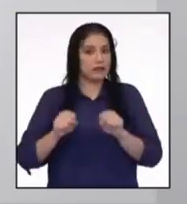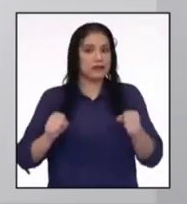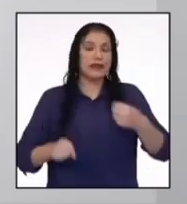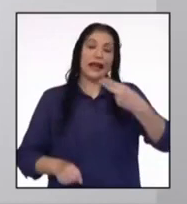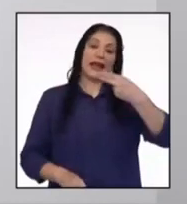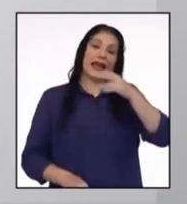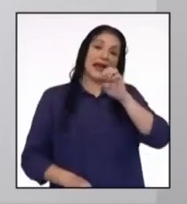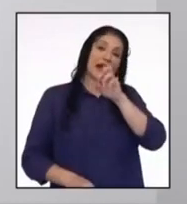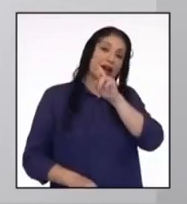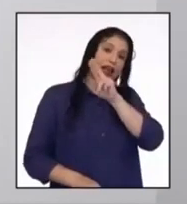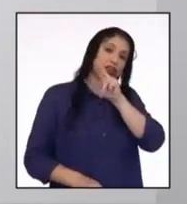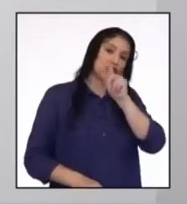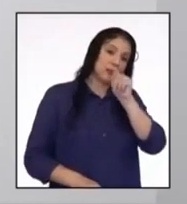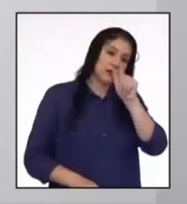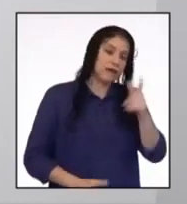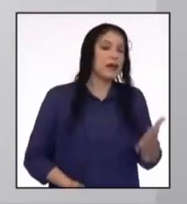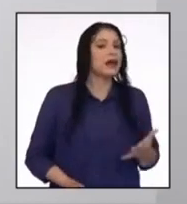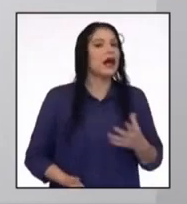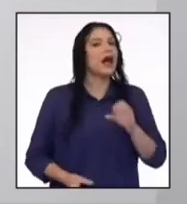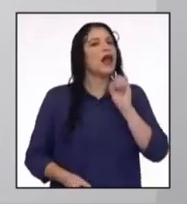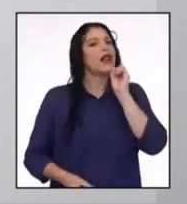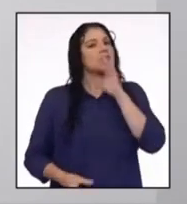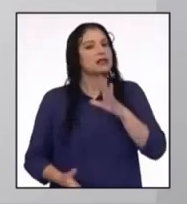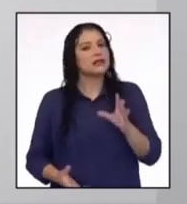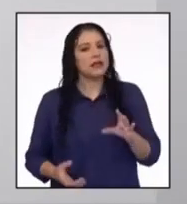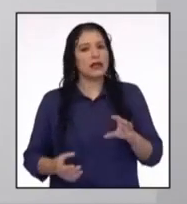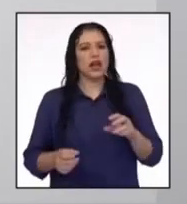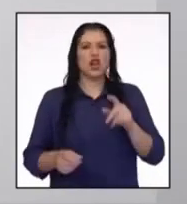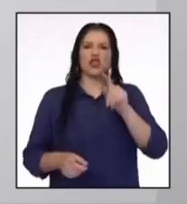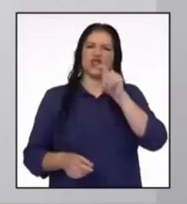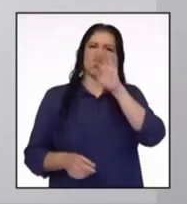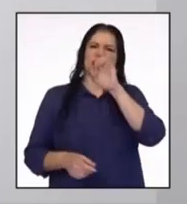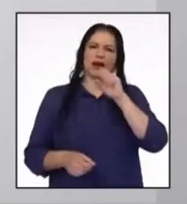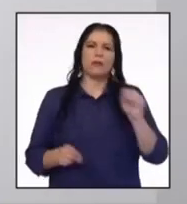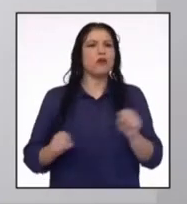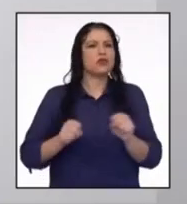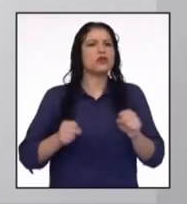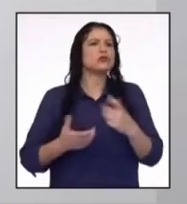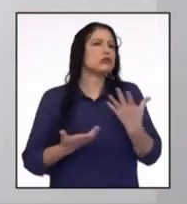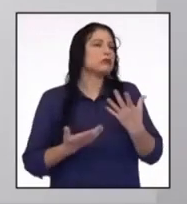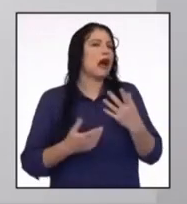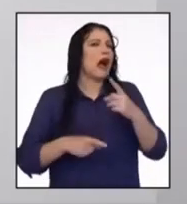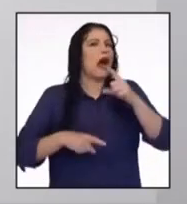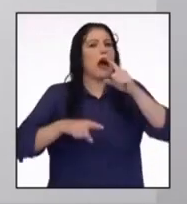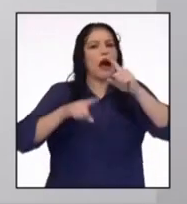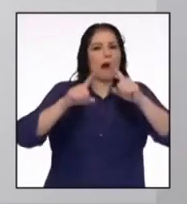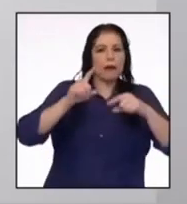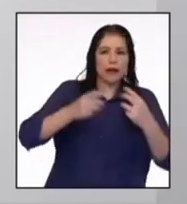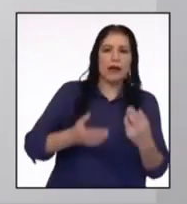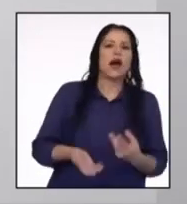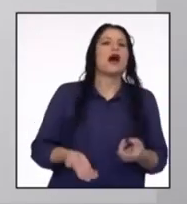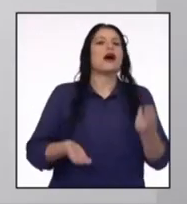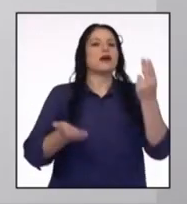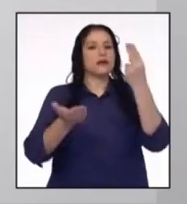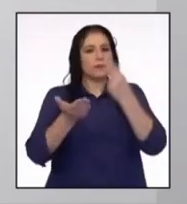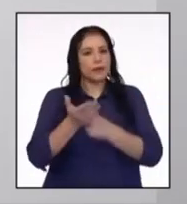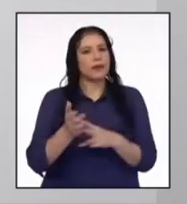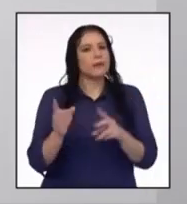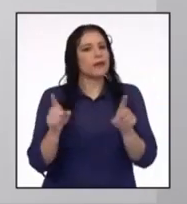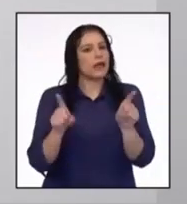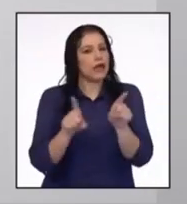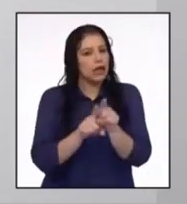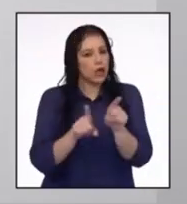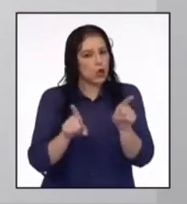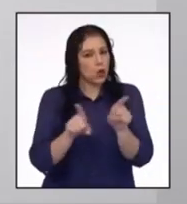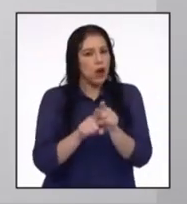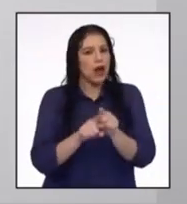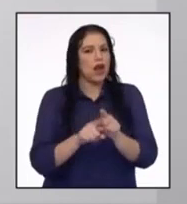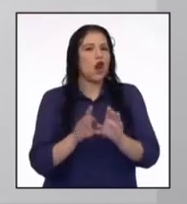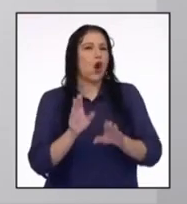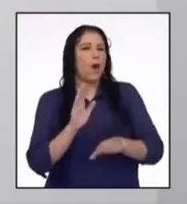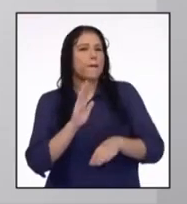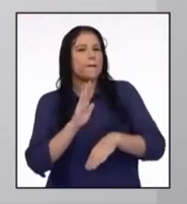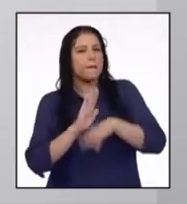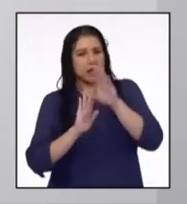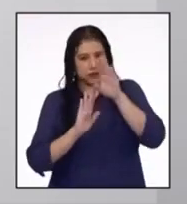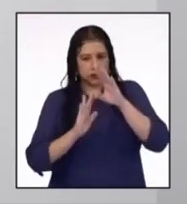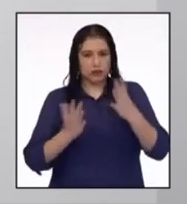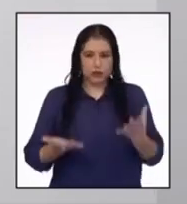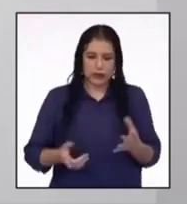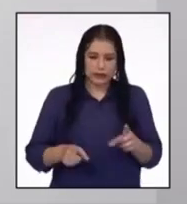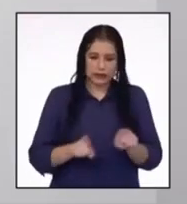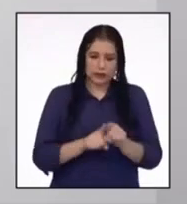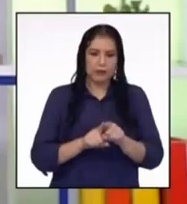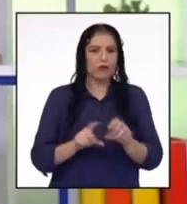Hernando Tavera señala que los terremotos son cíclicos, se repiten con la misma o mayor magnitud